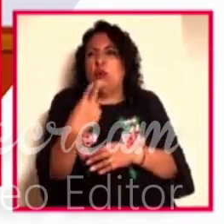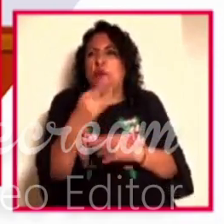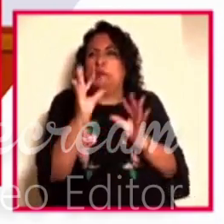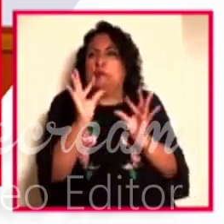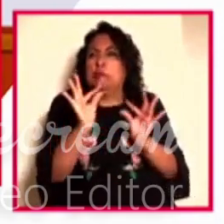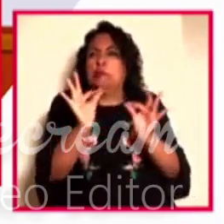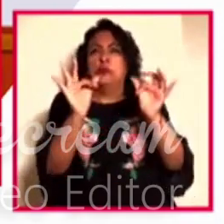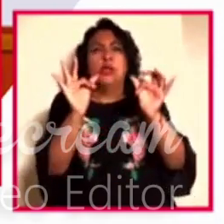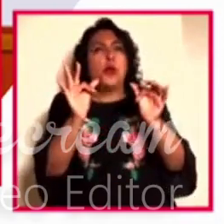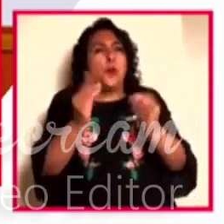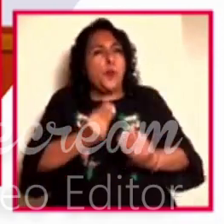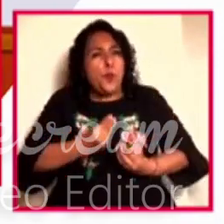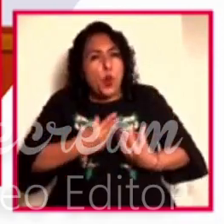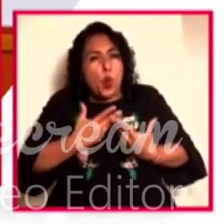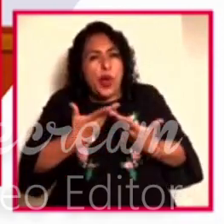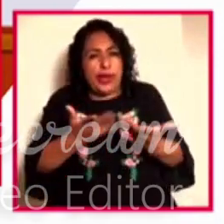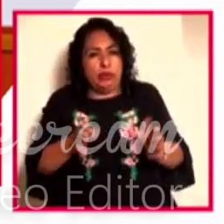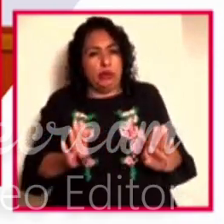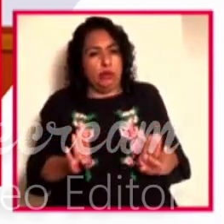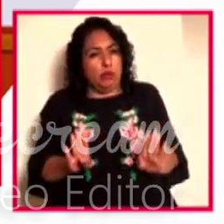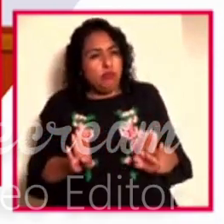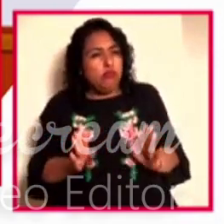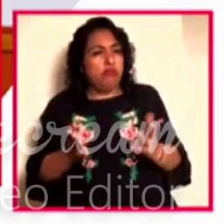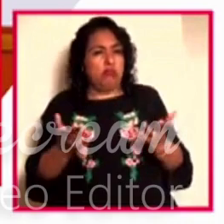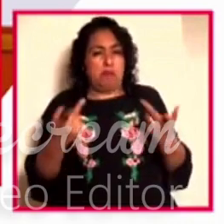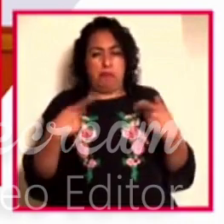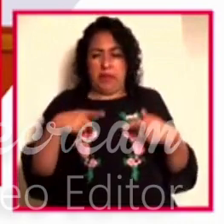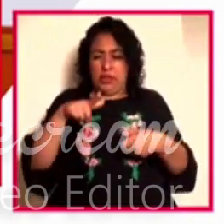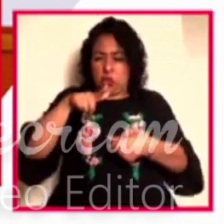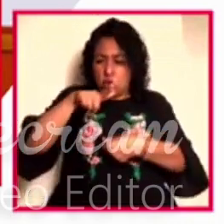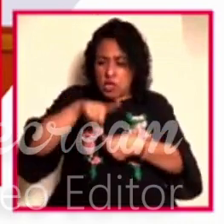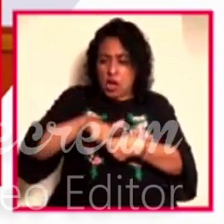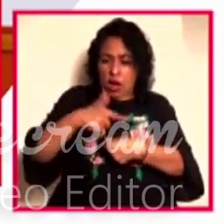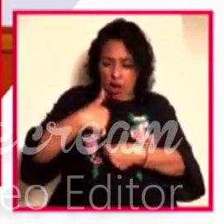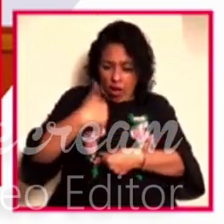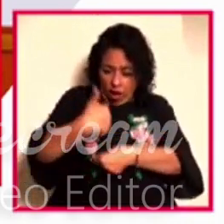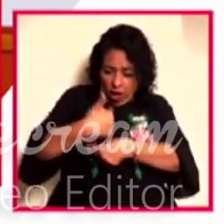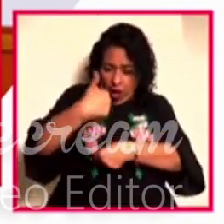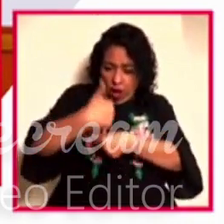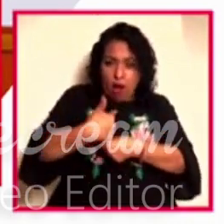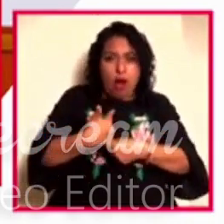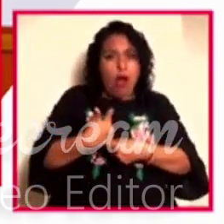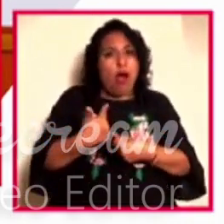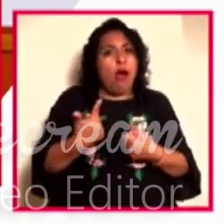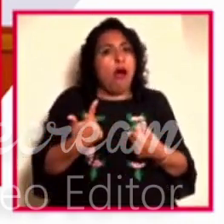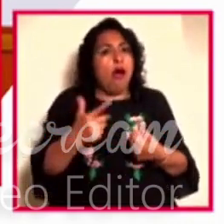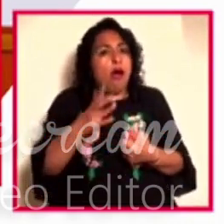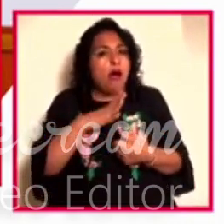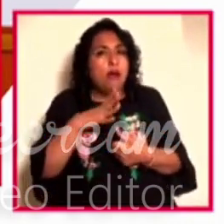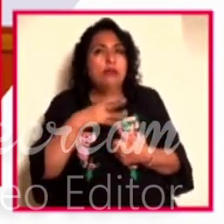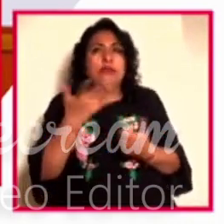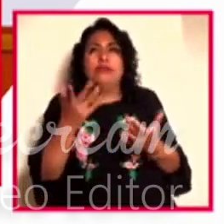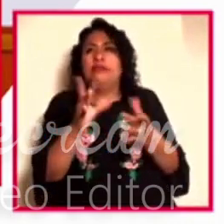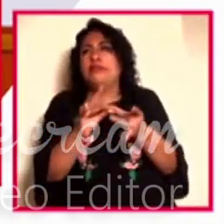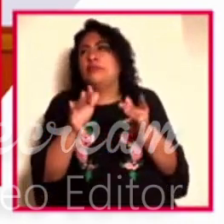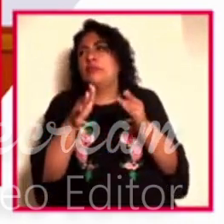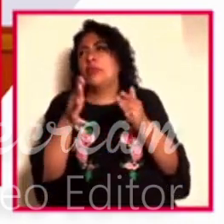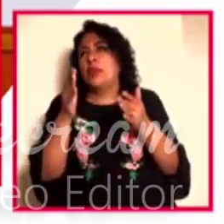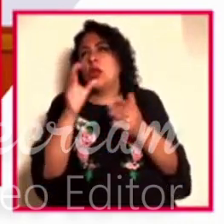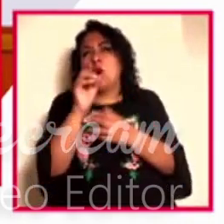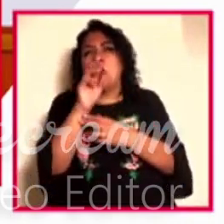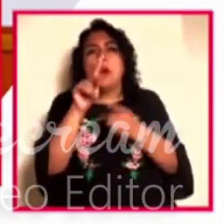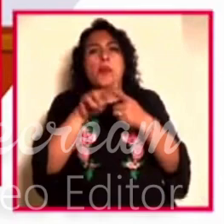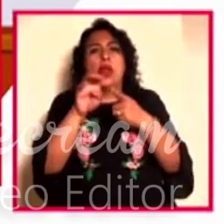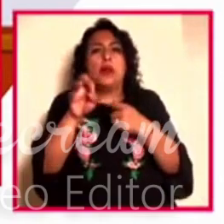poética, más personal. Y estoy hablando de obras como Reflejos de la